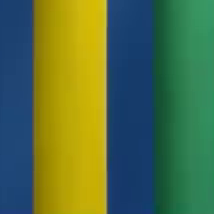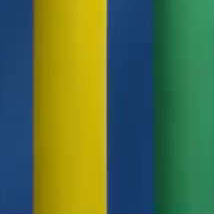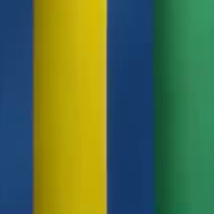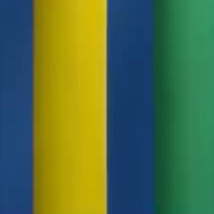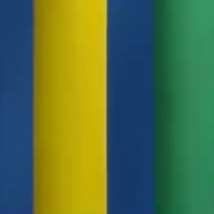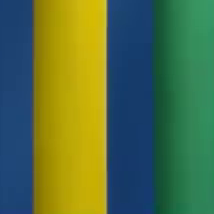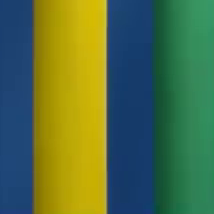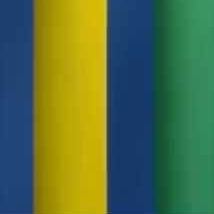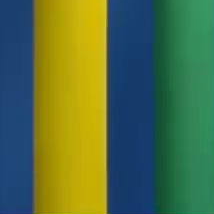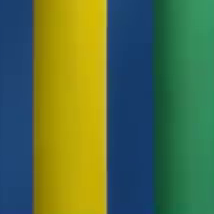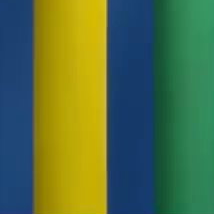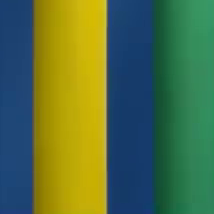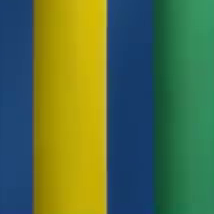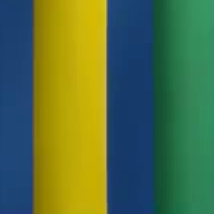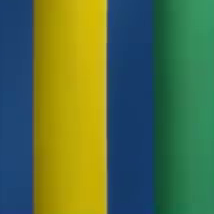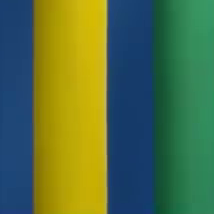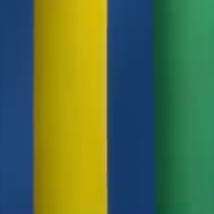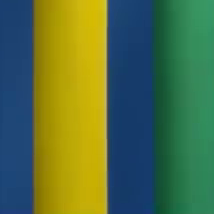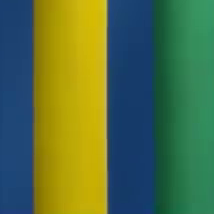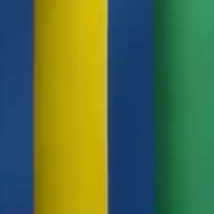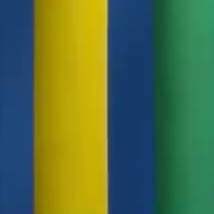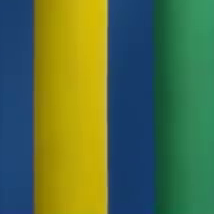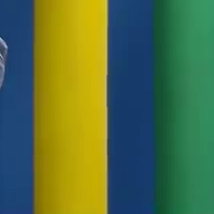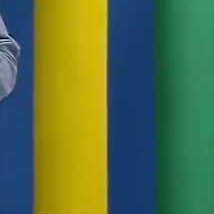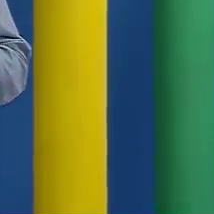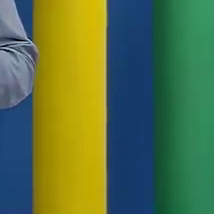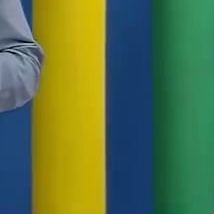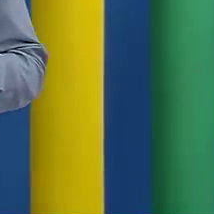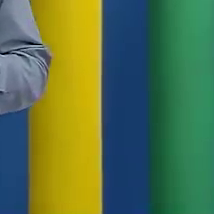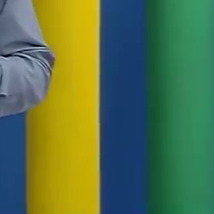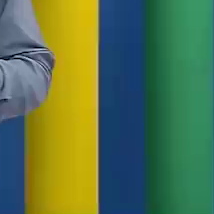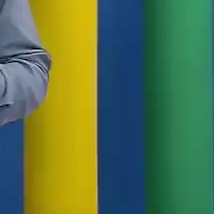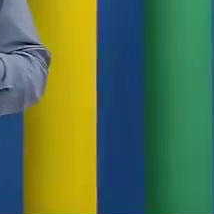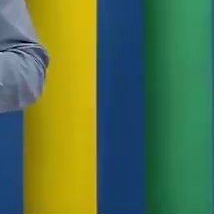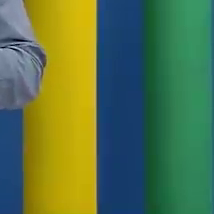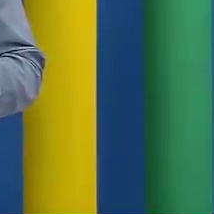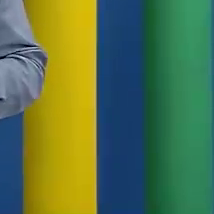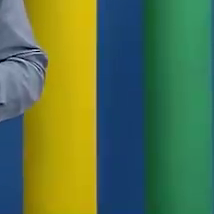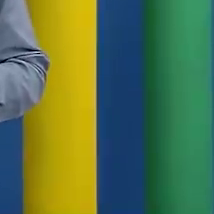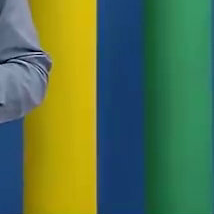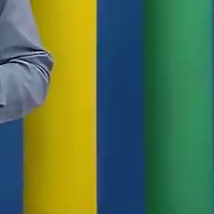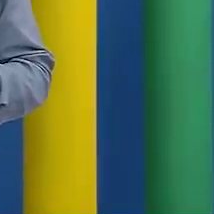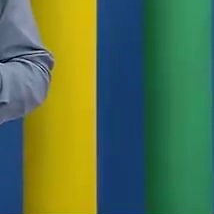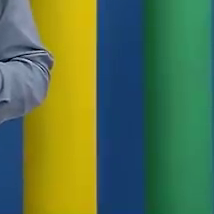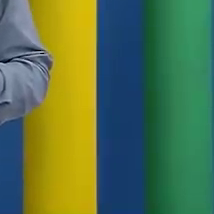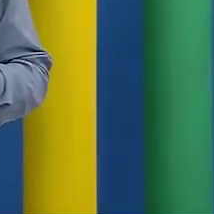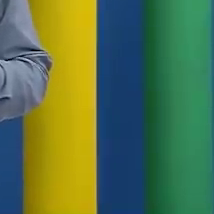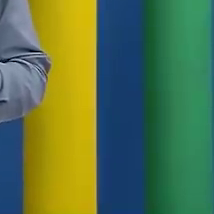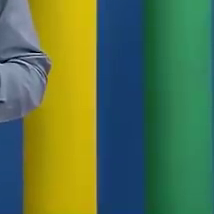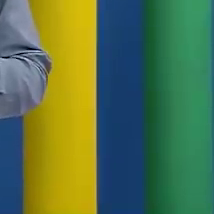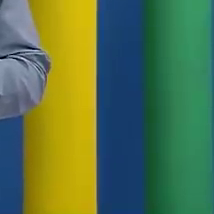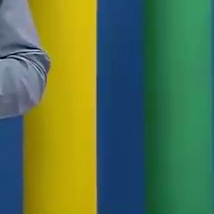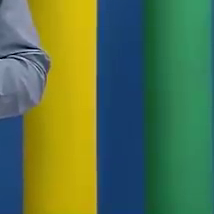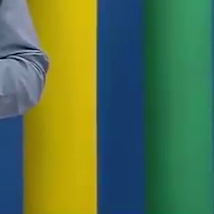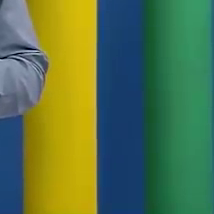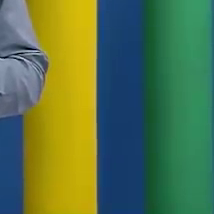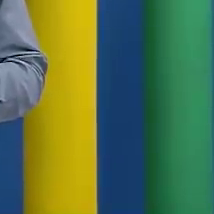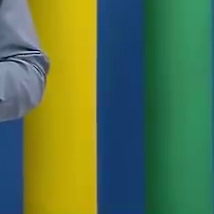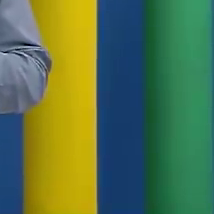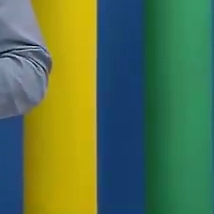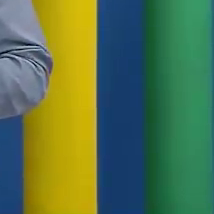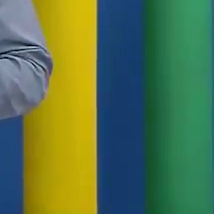Kawi meunateca hasta bagwe mayo jumemayom yoremem tehua. Benfier si